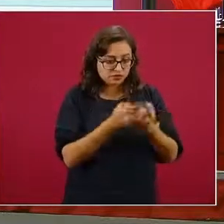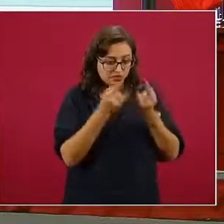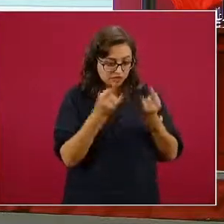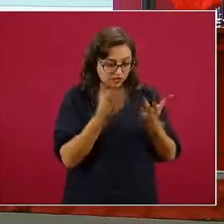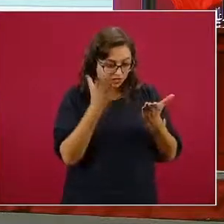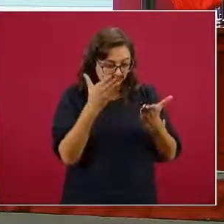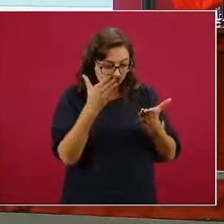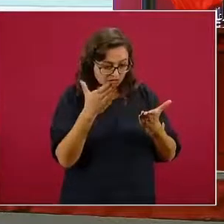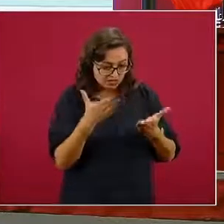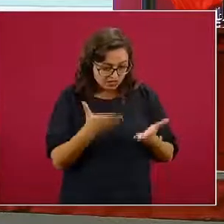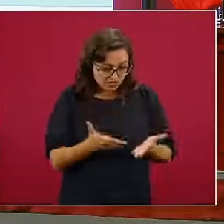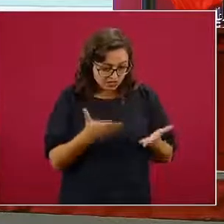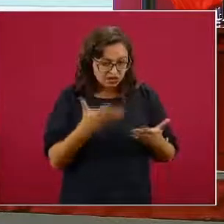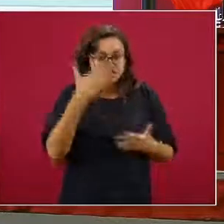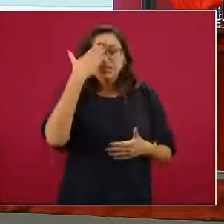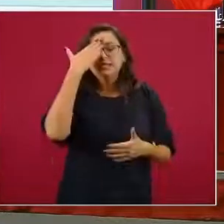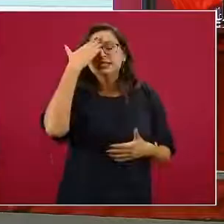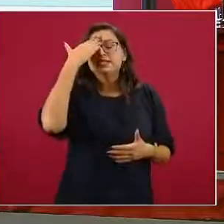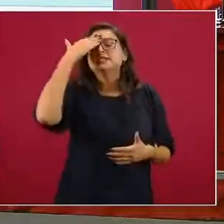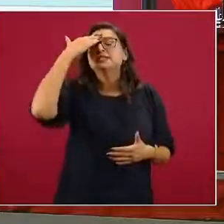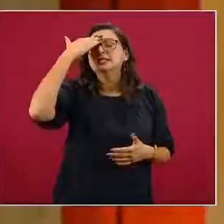clínica, se conocen los hechos